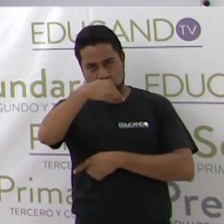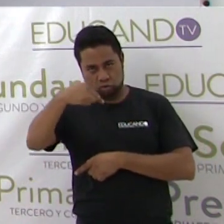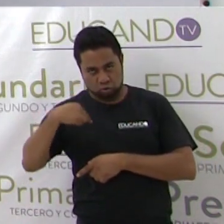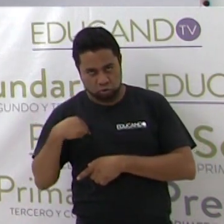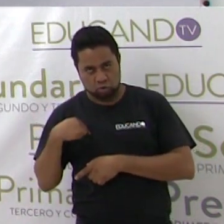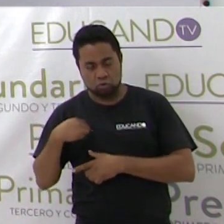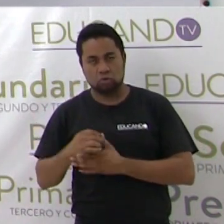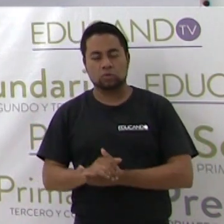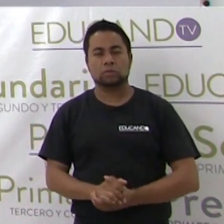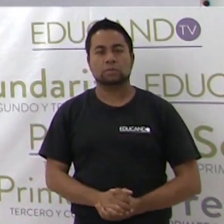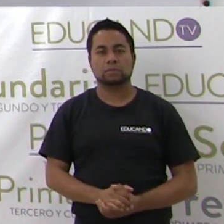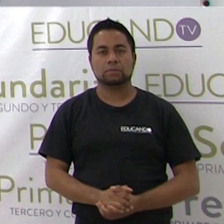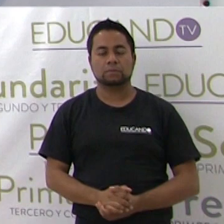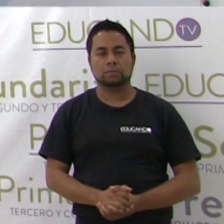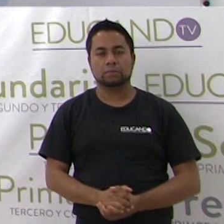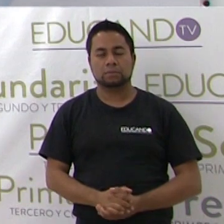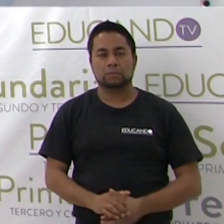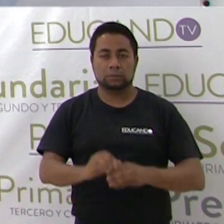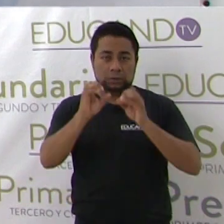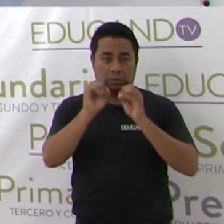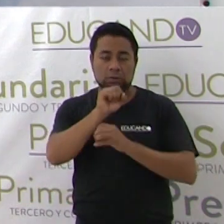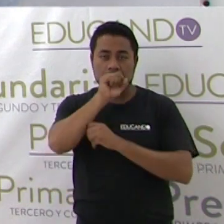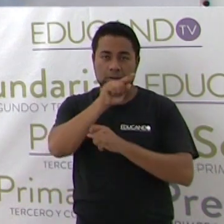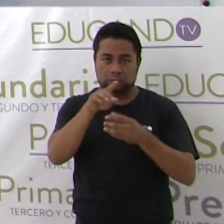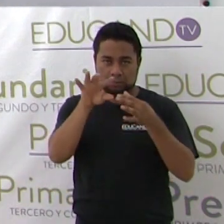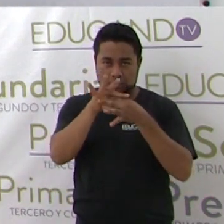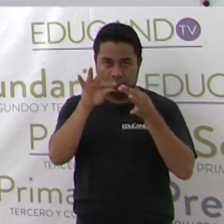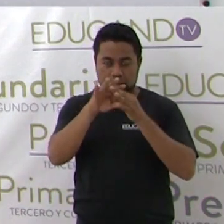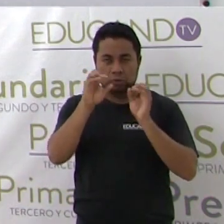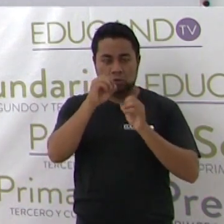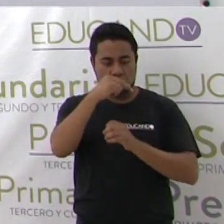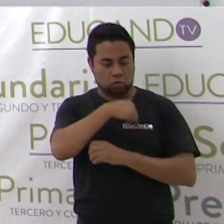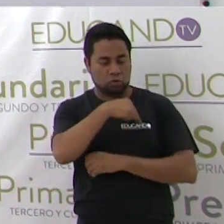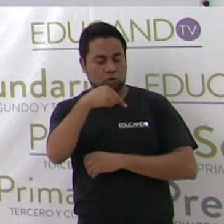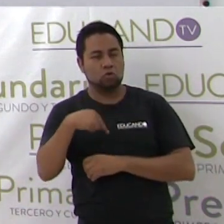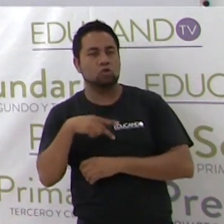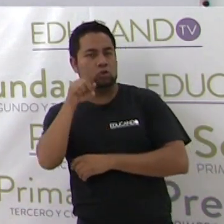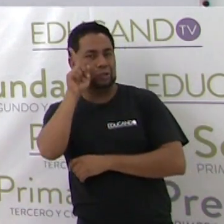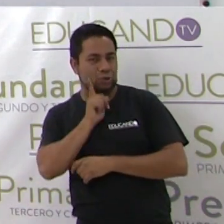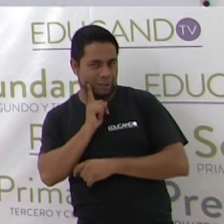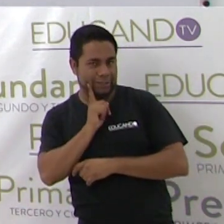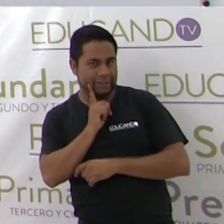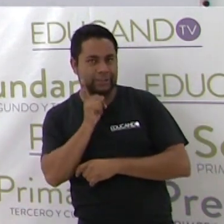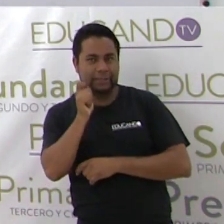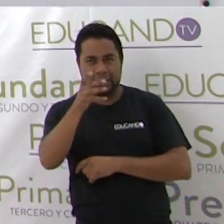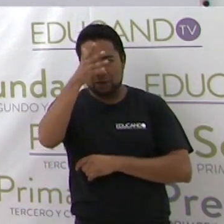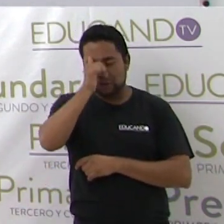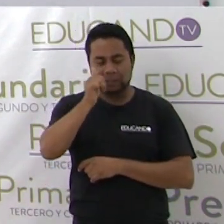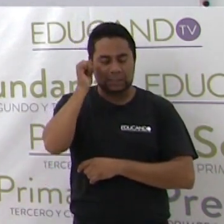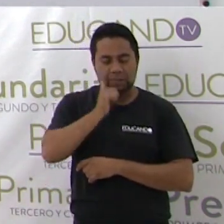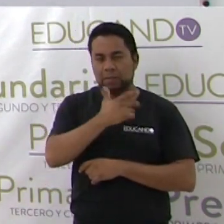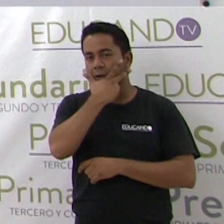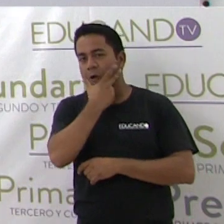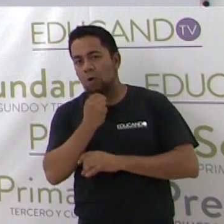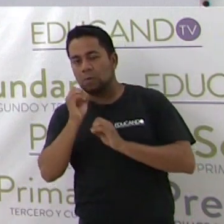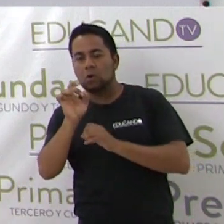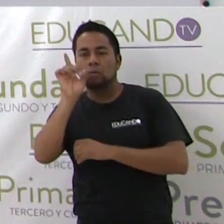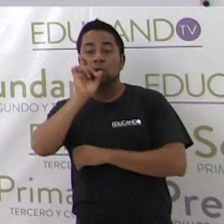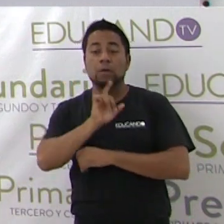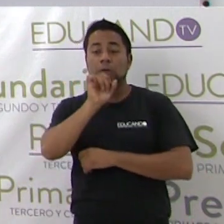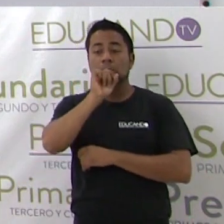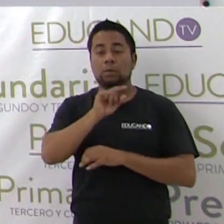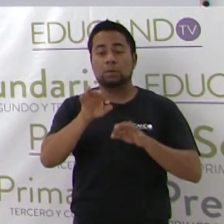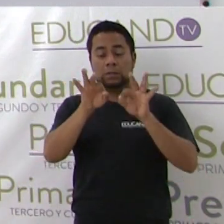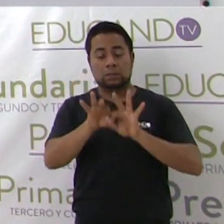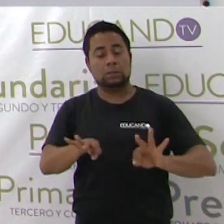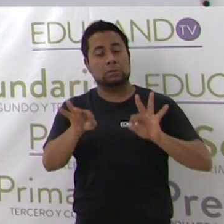nosotros o nosotras. Recuerda el género. Hablamos también de